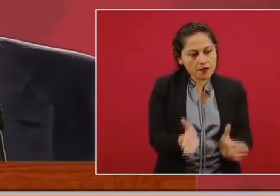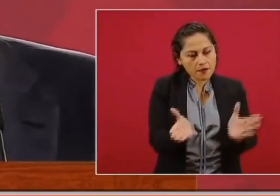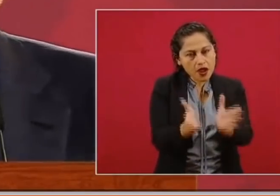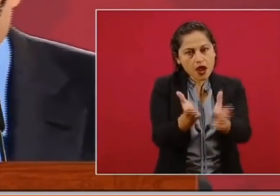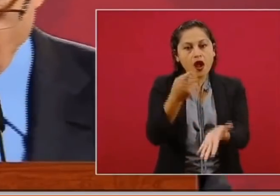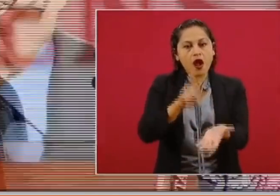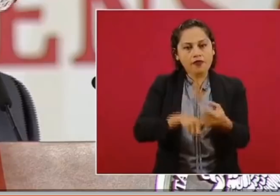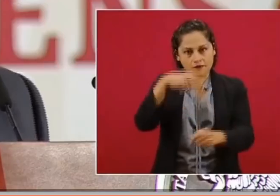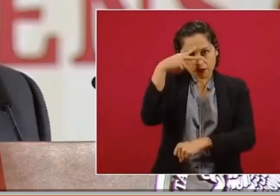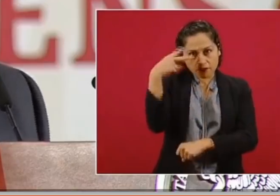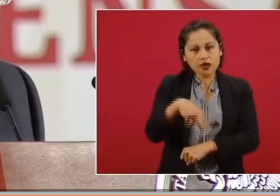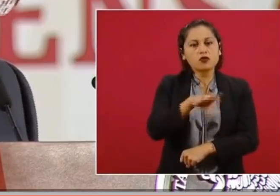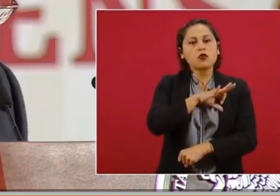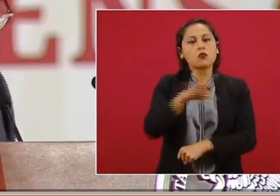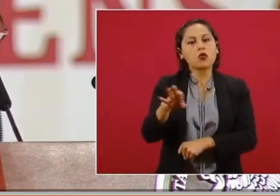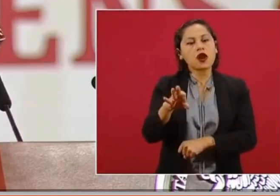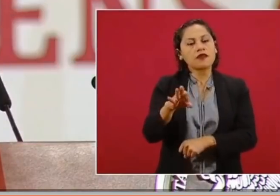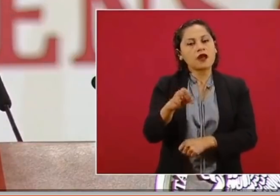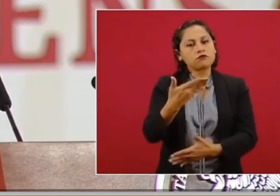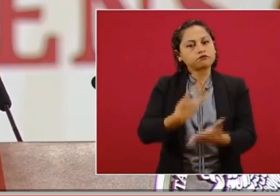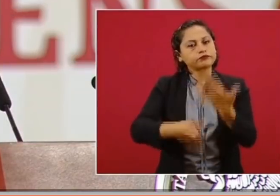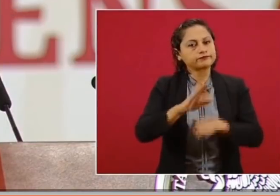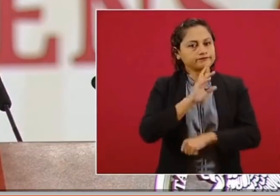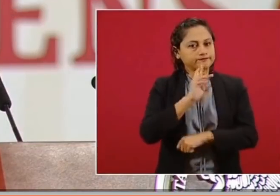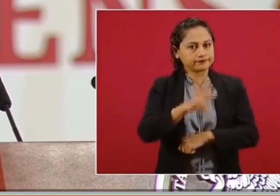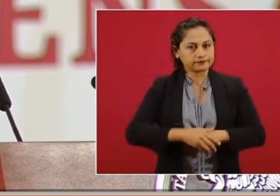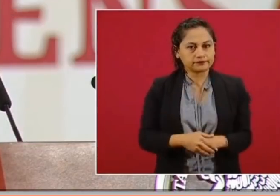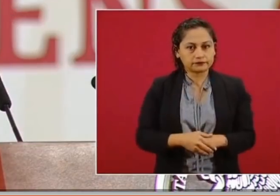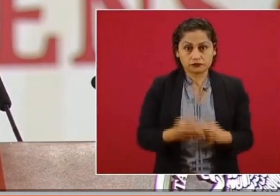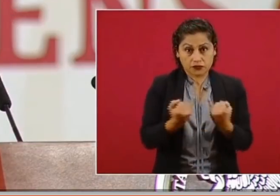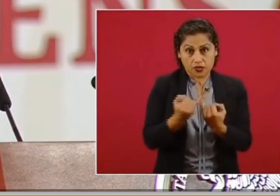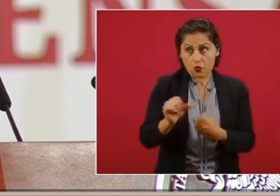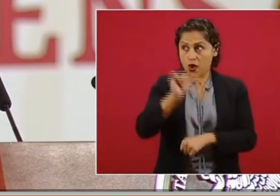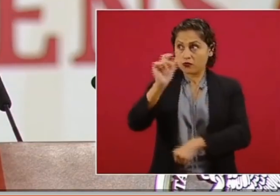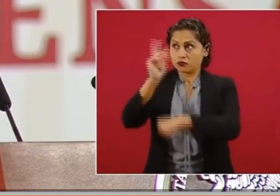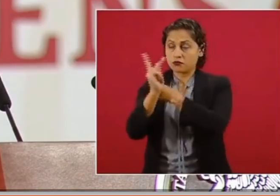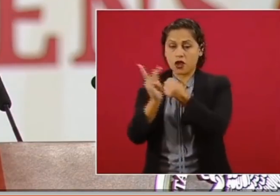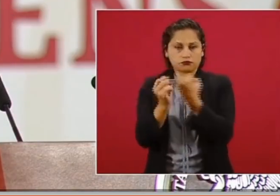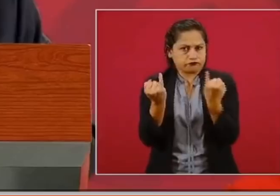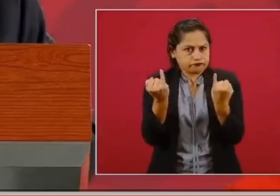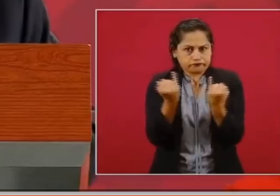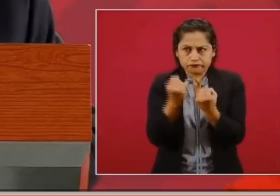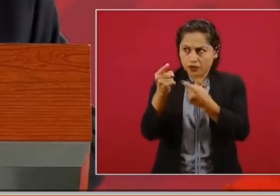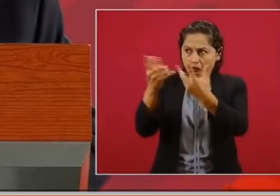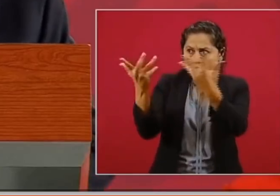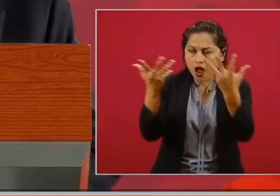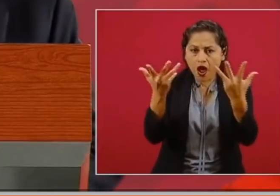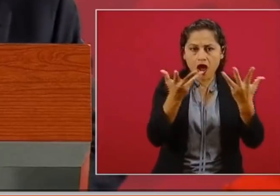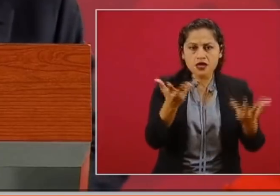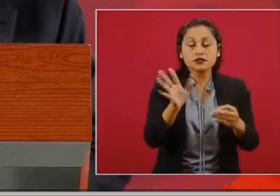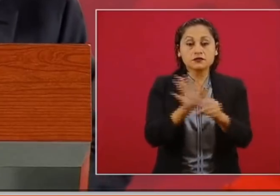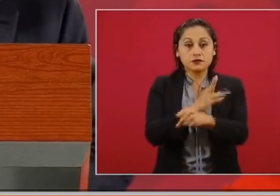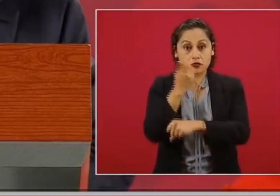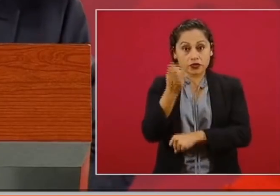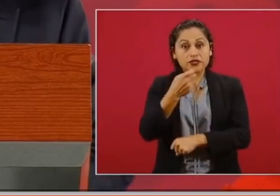interno. Todos los países lo están haciendo y por ello debemos motivar a que todos